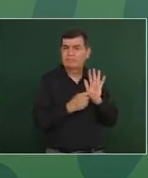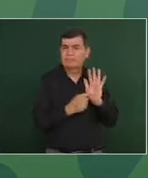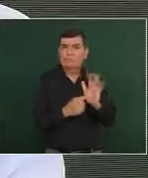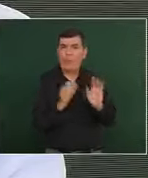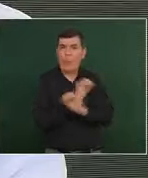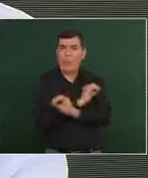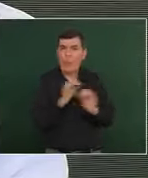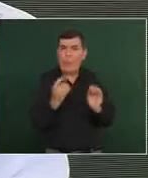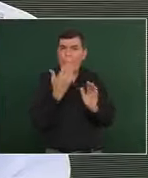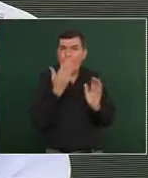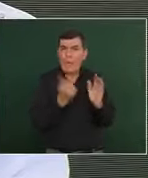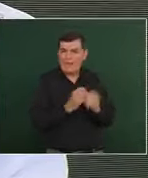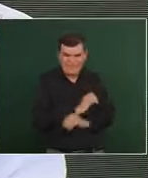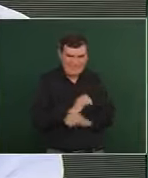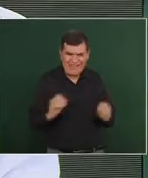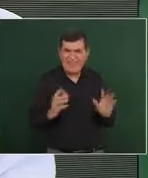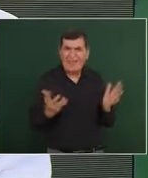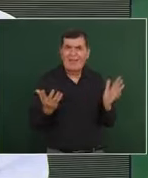nada.